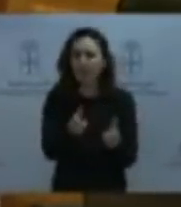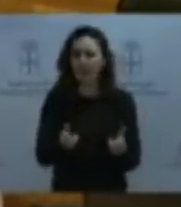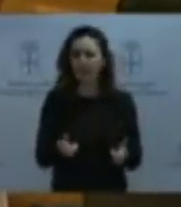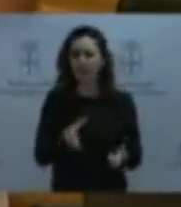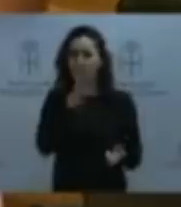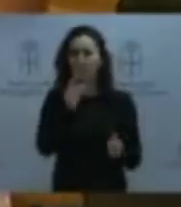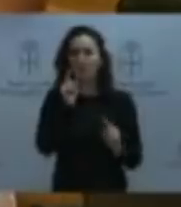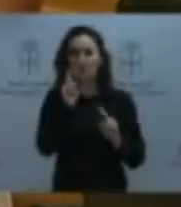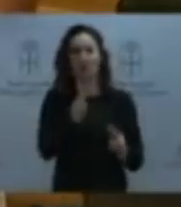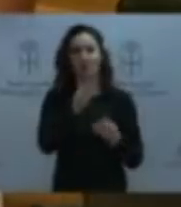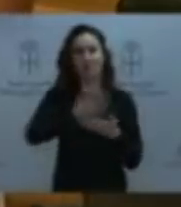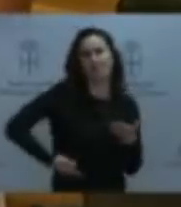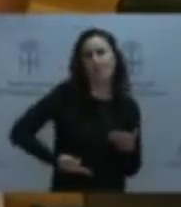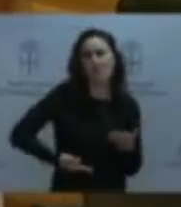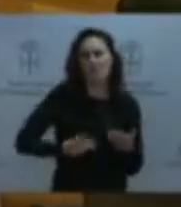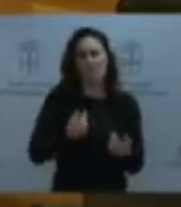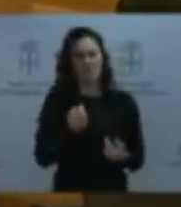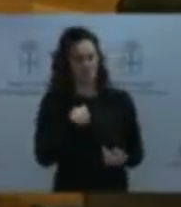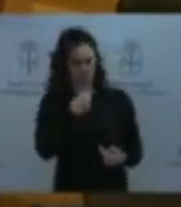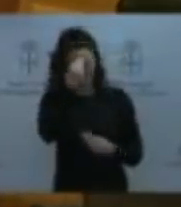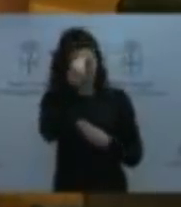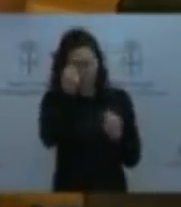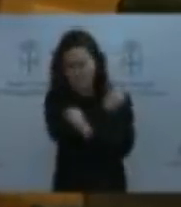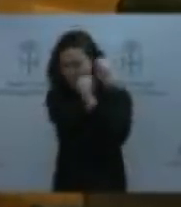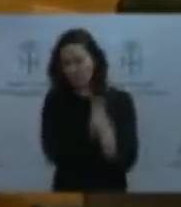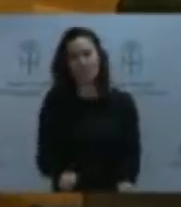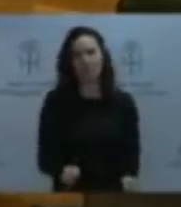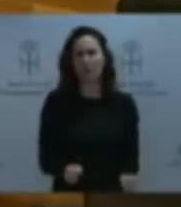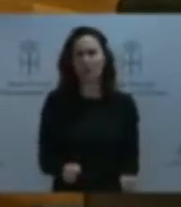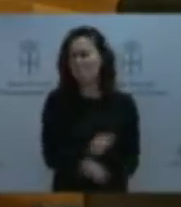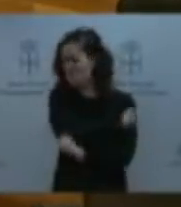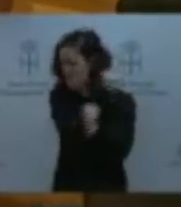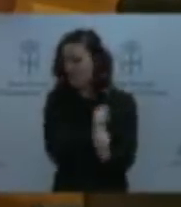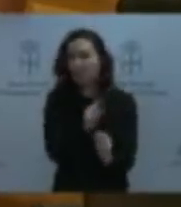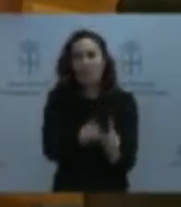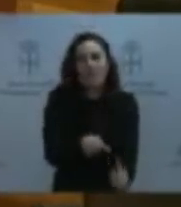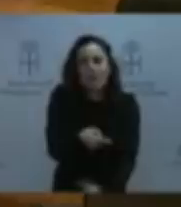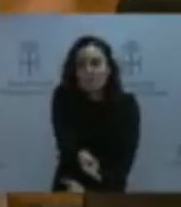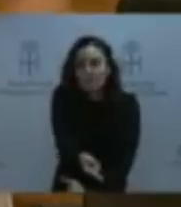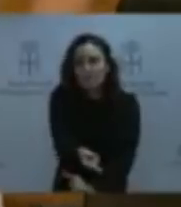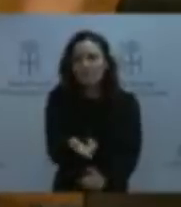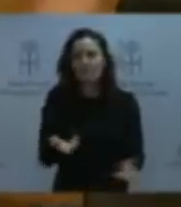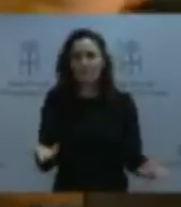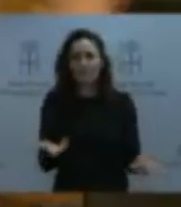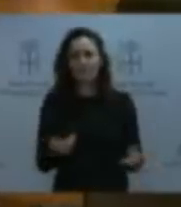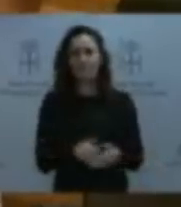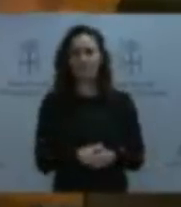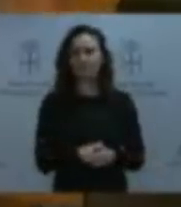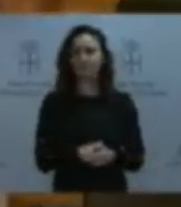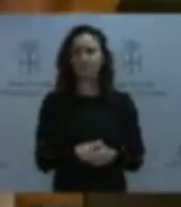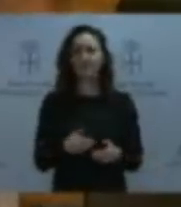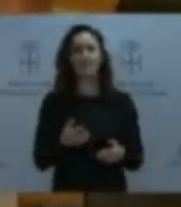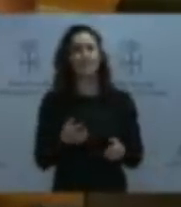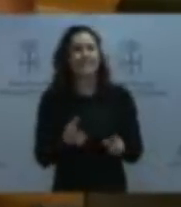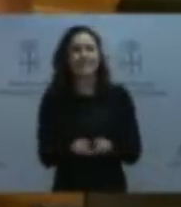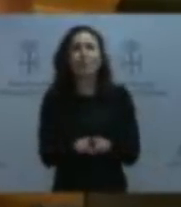pensé que non podía ser verdad. Después pensé que non sería aposta, ¿no? Porque lo que me planteaba, ¿y cómo puede ser